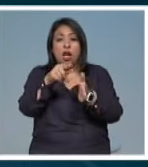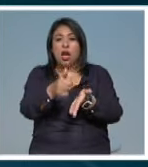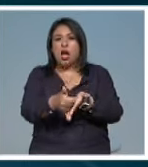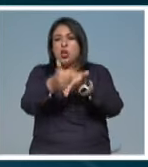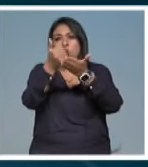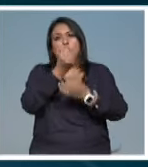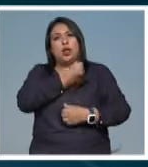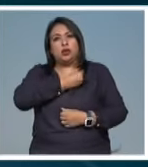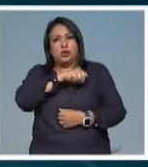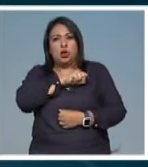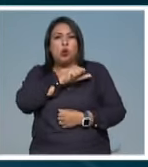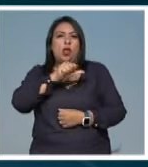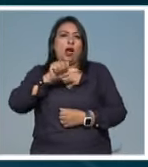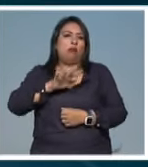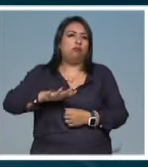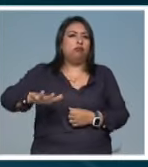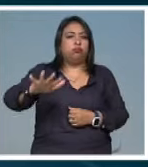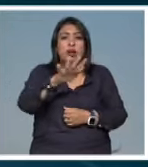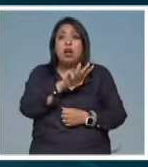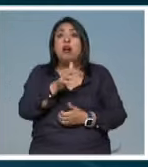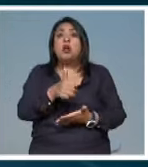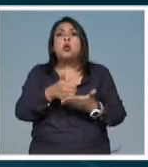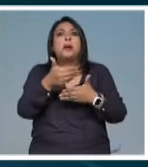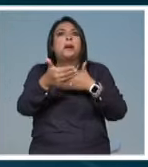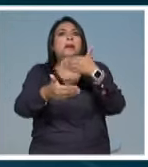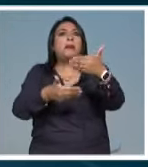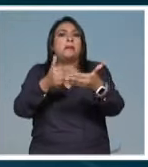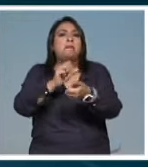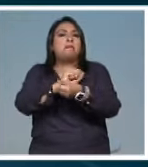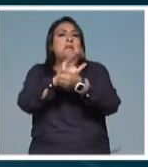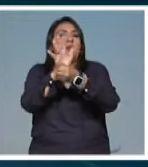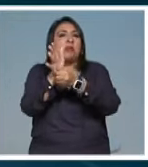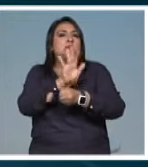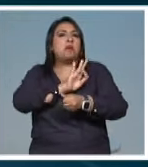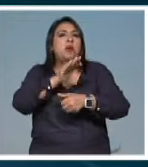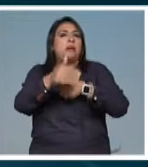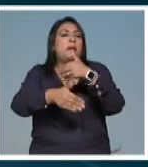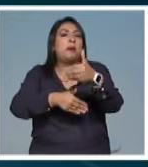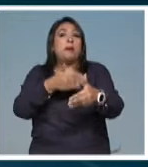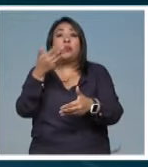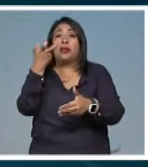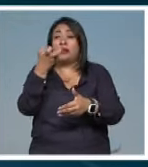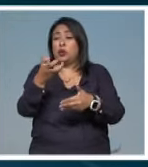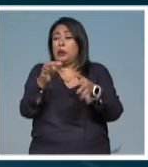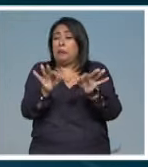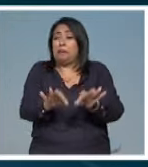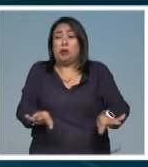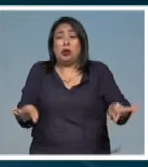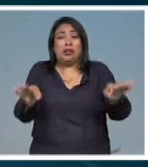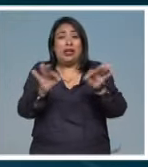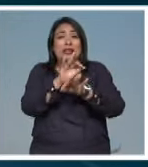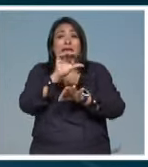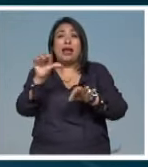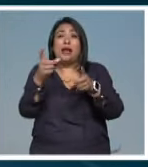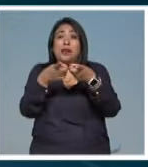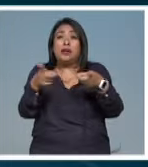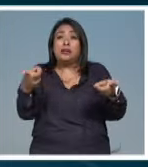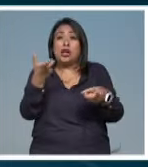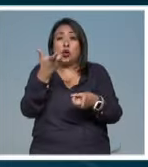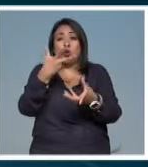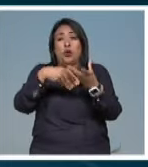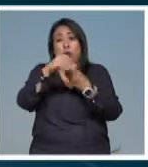de salud pública que ayudó a sobrellevar la pandemia y es un motor importantísimo en el desarrollo de la